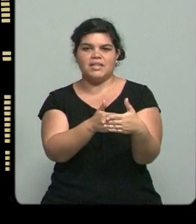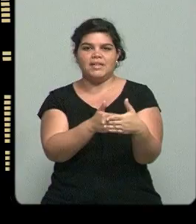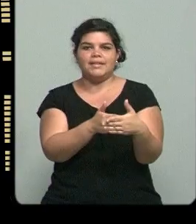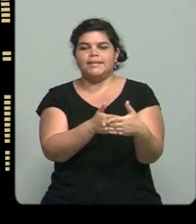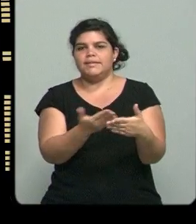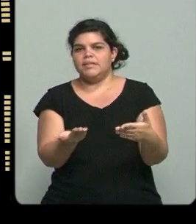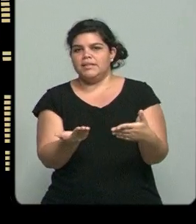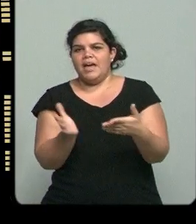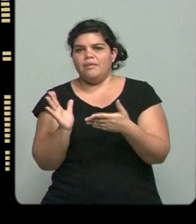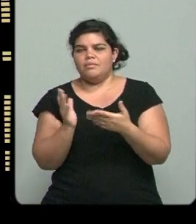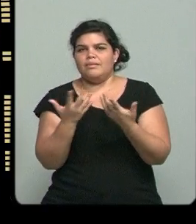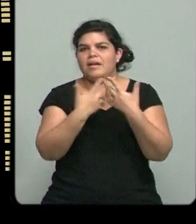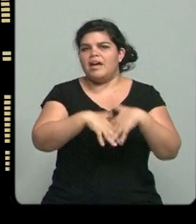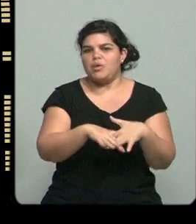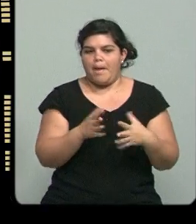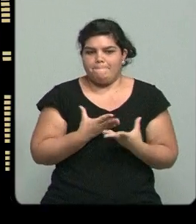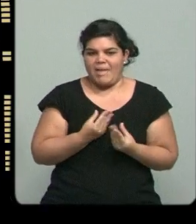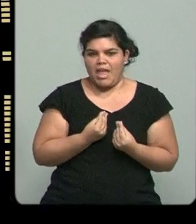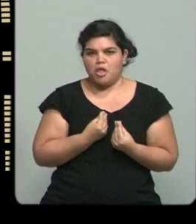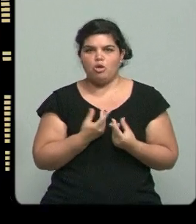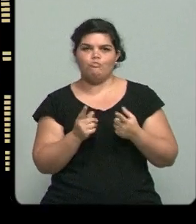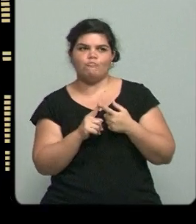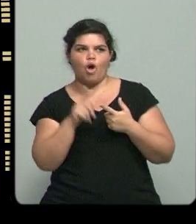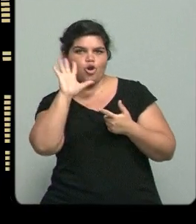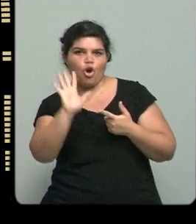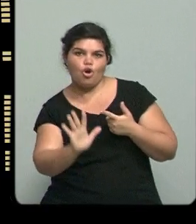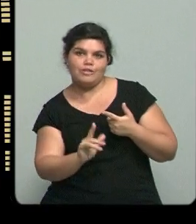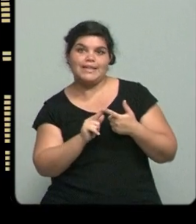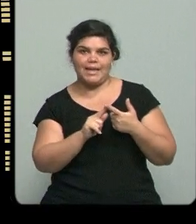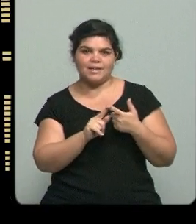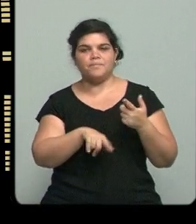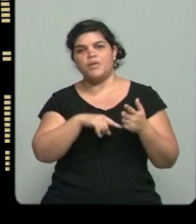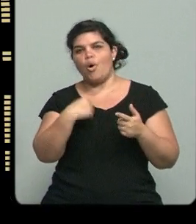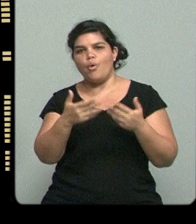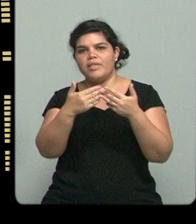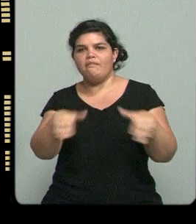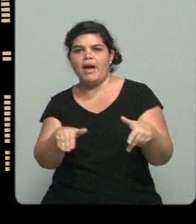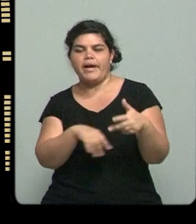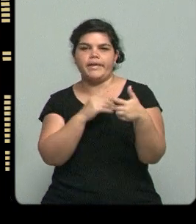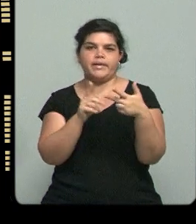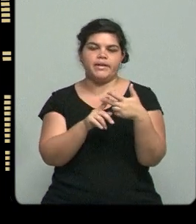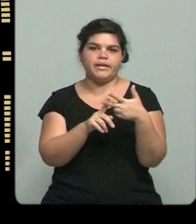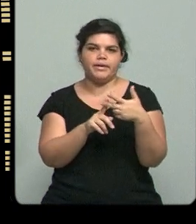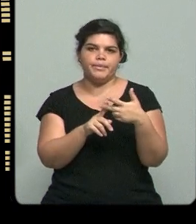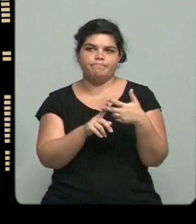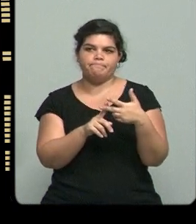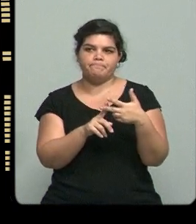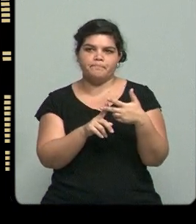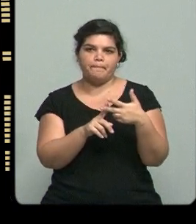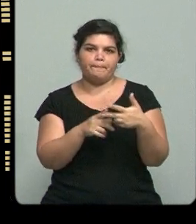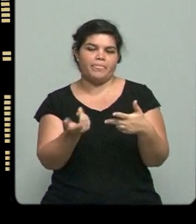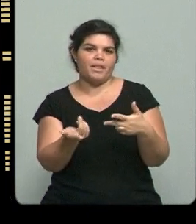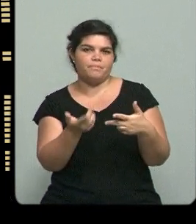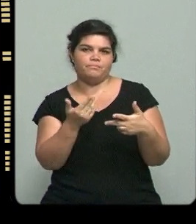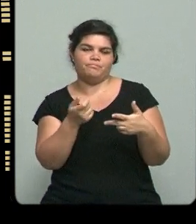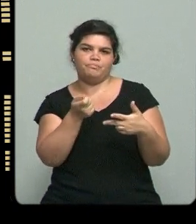tienen que ver con el temor por desconocimiento. Sí. Existen barreras que tienen que ver con los cambios